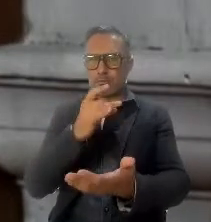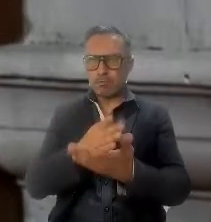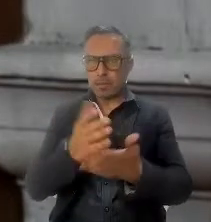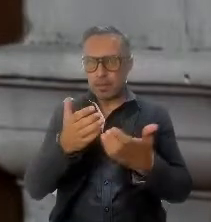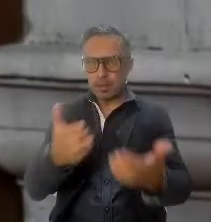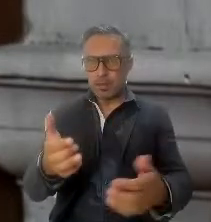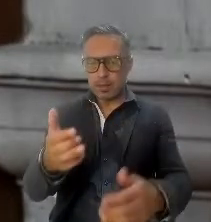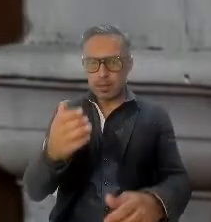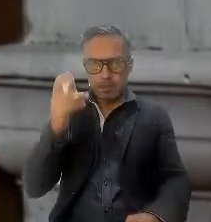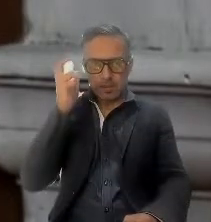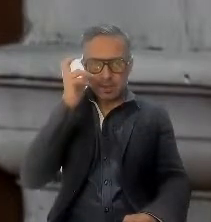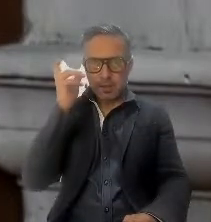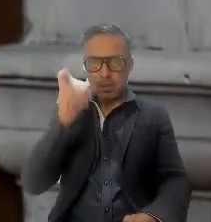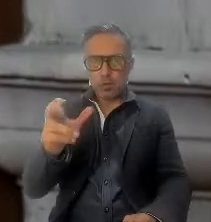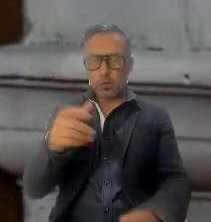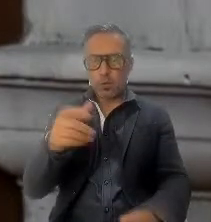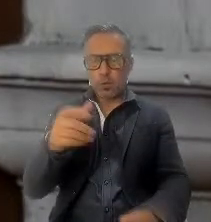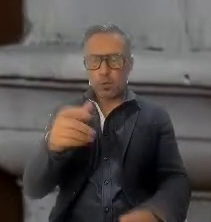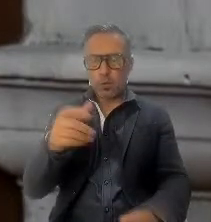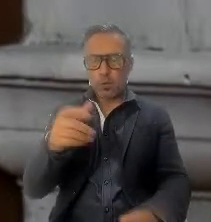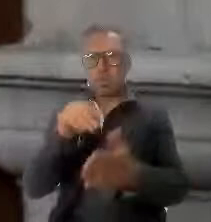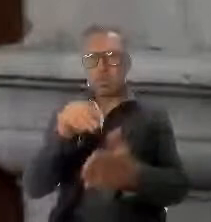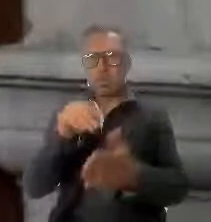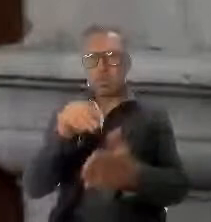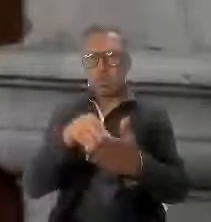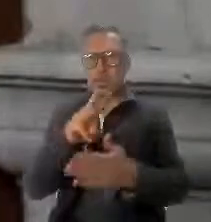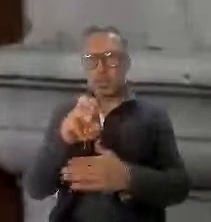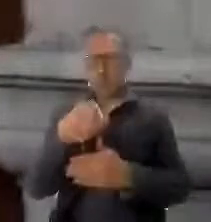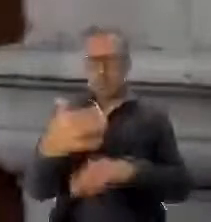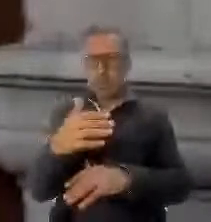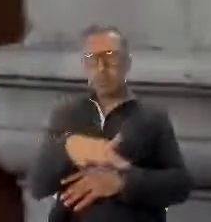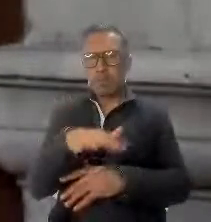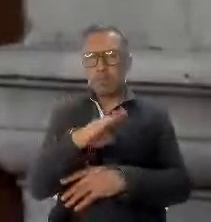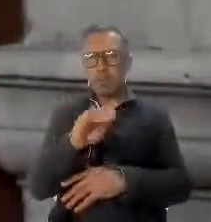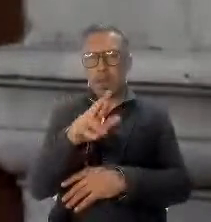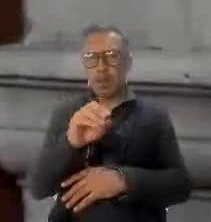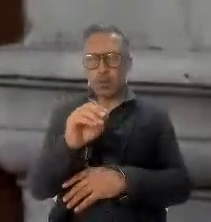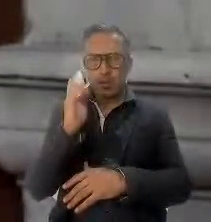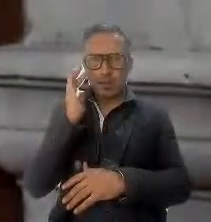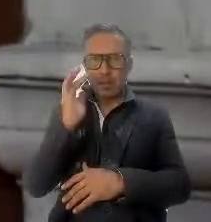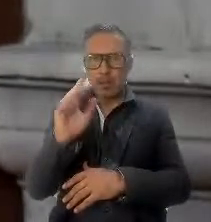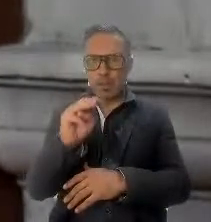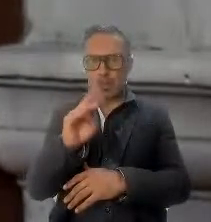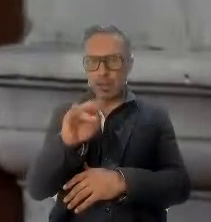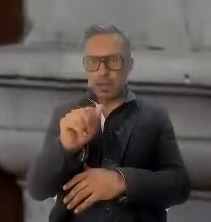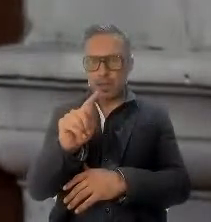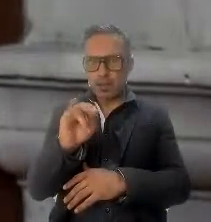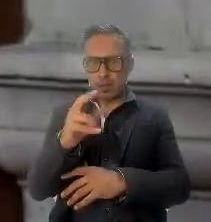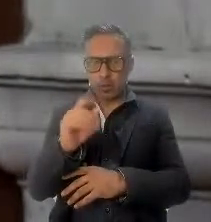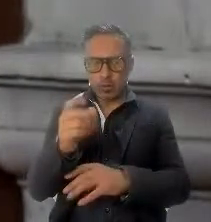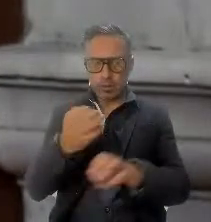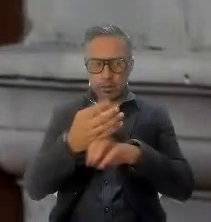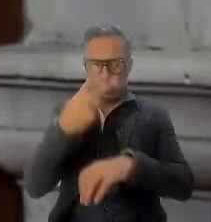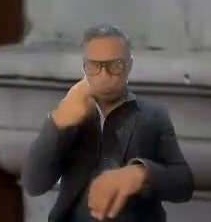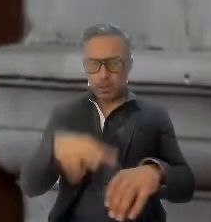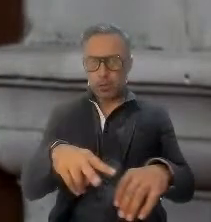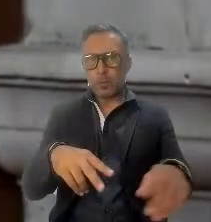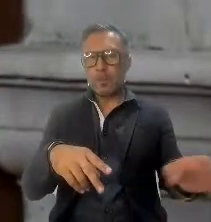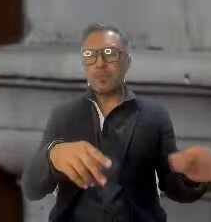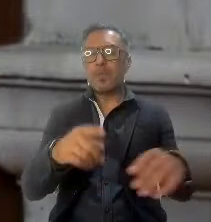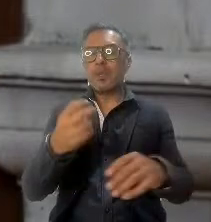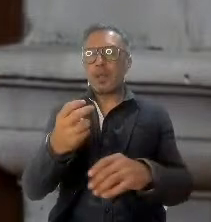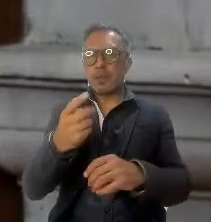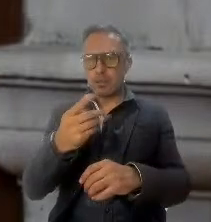número 1315, barrio de Santa María, San Mateo Atenco, Estado de México, para que sea donado a